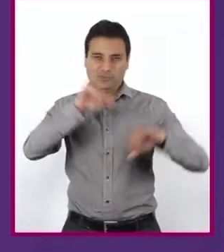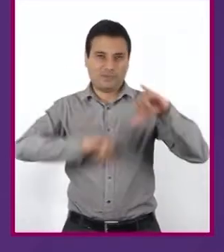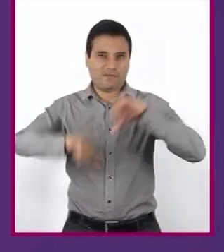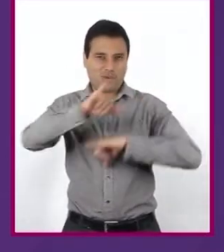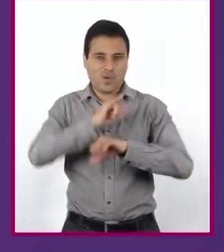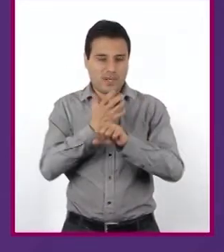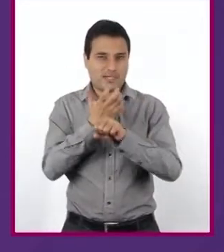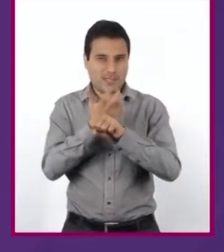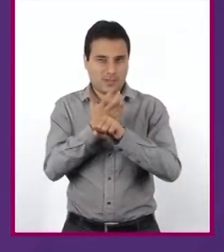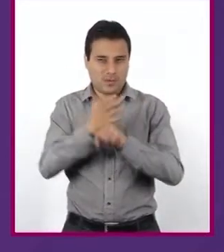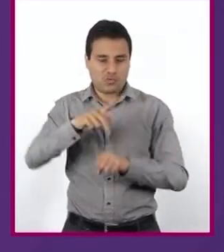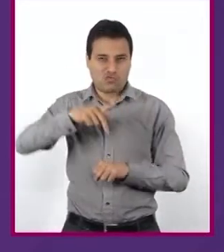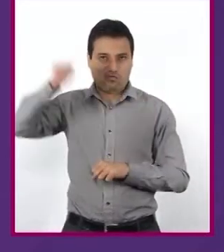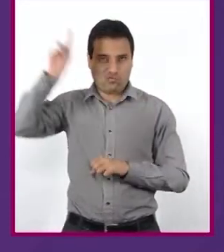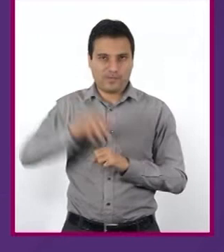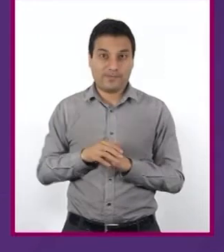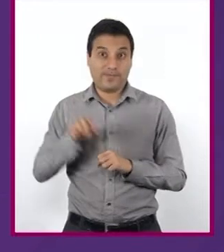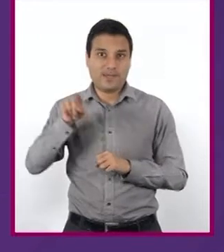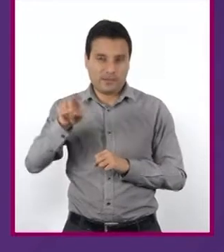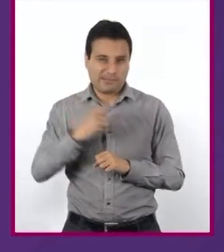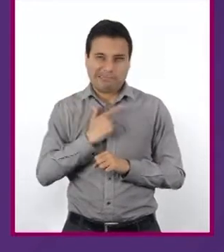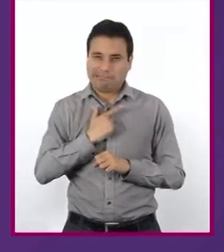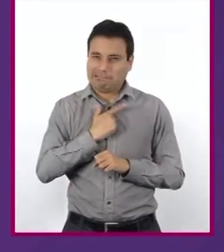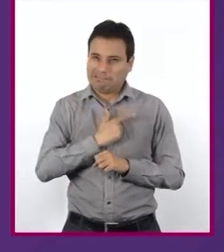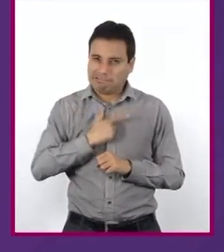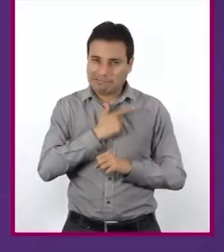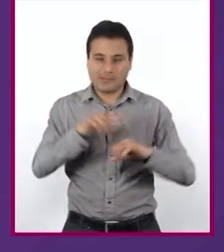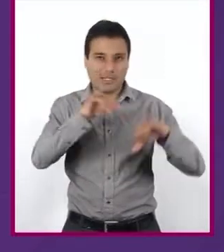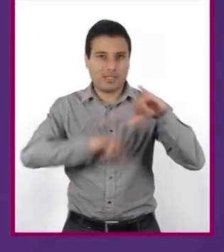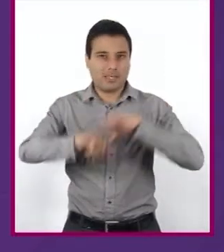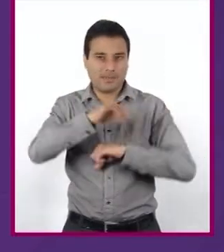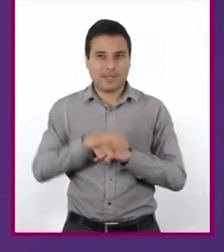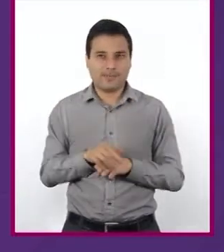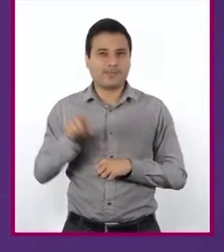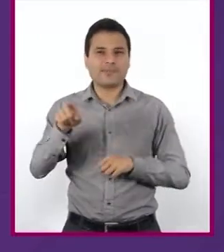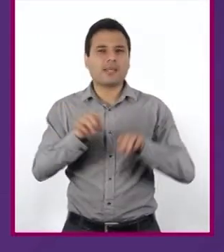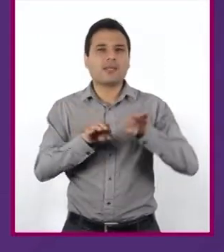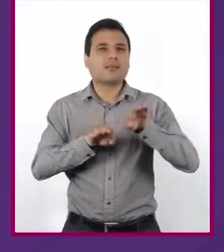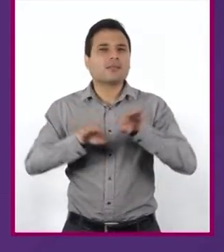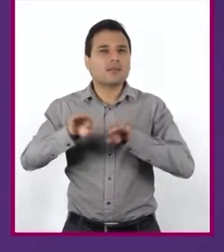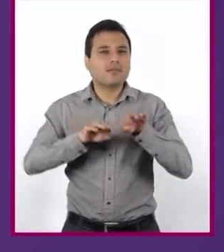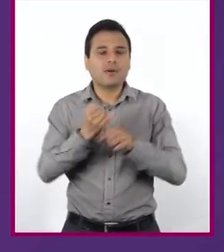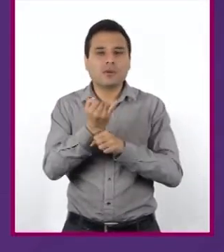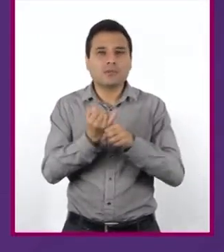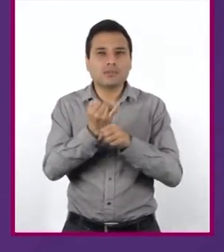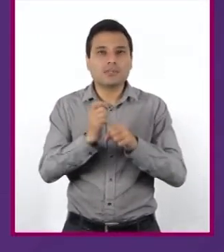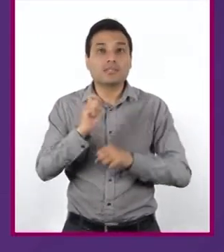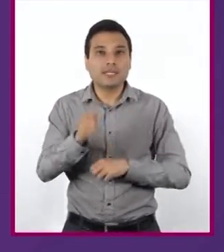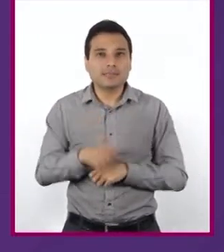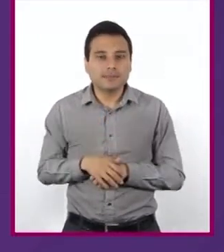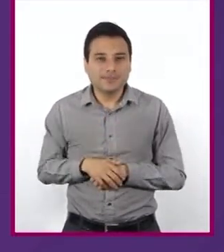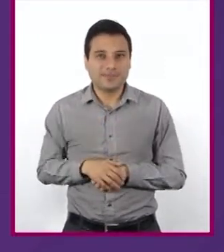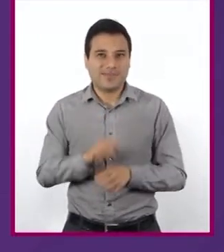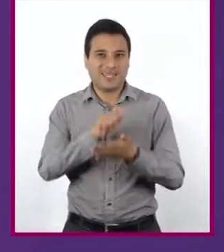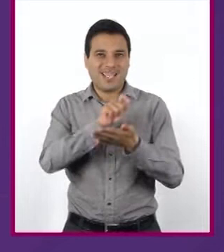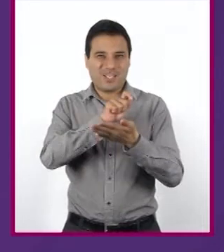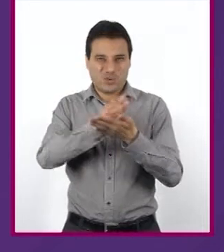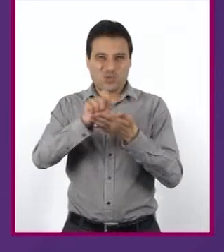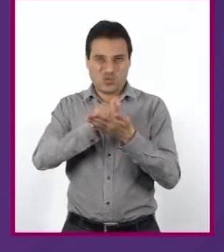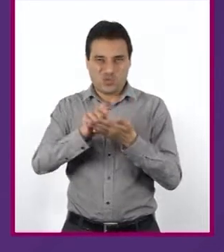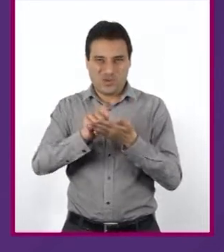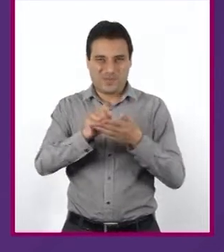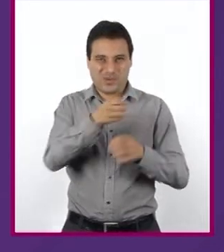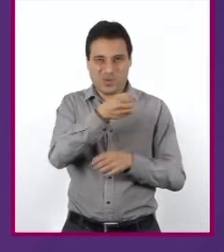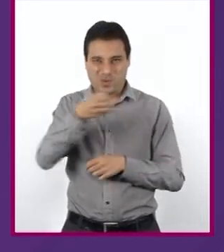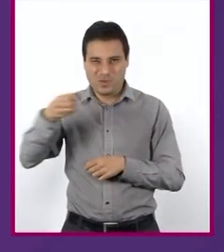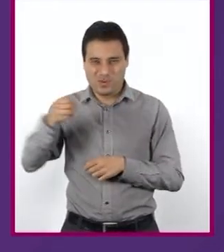estadounidense quien destacó en química, famoso por su trabajo sobre la denominada estructura de Lewis